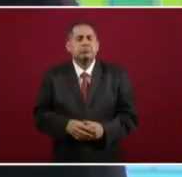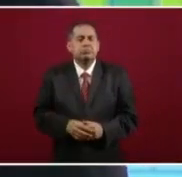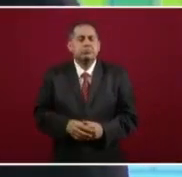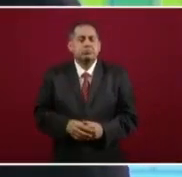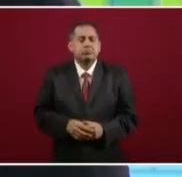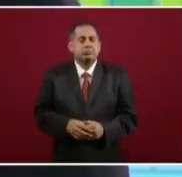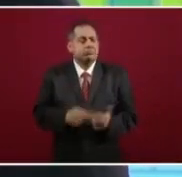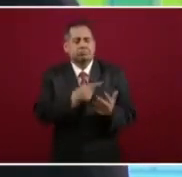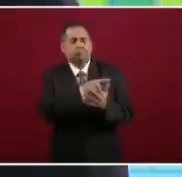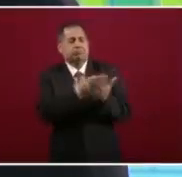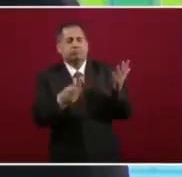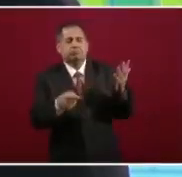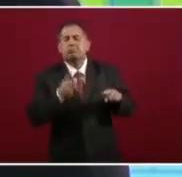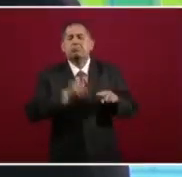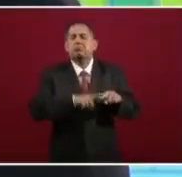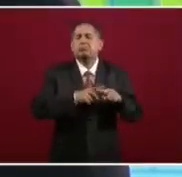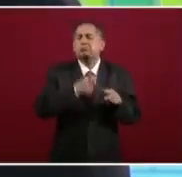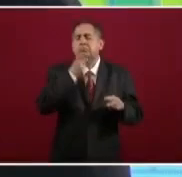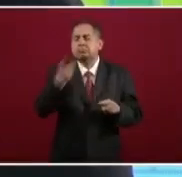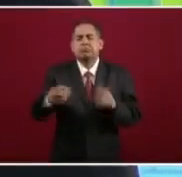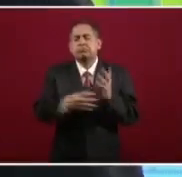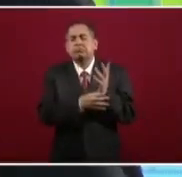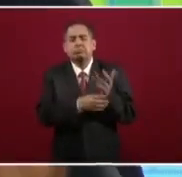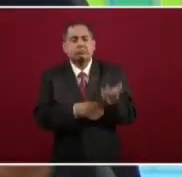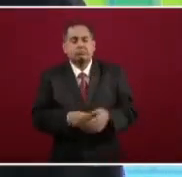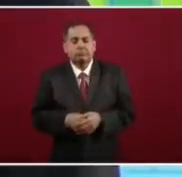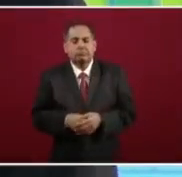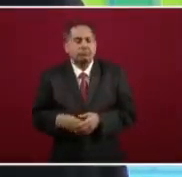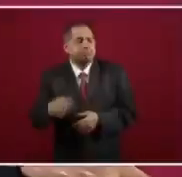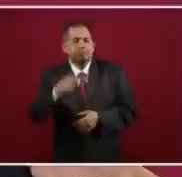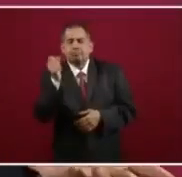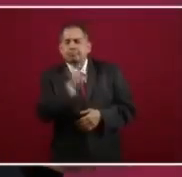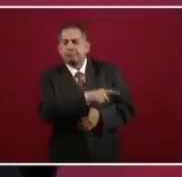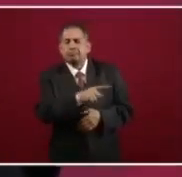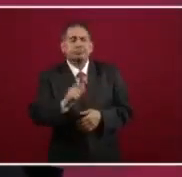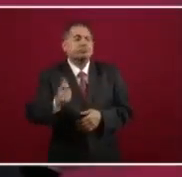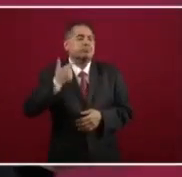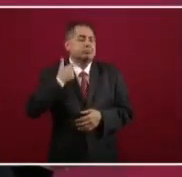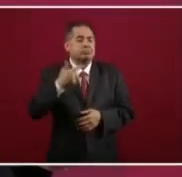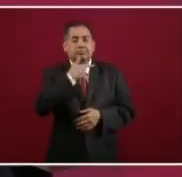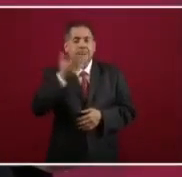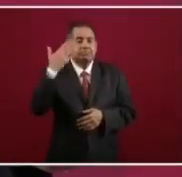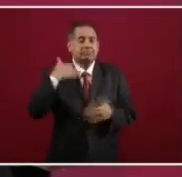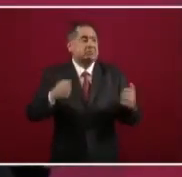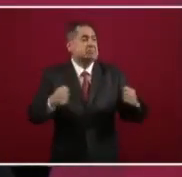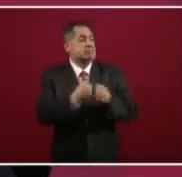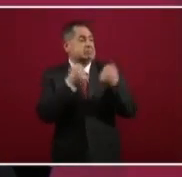entre otros tus quienes apostaron a la guerra